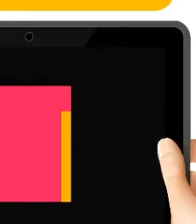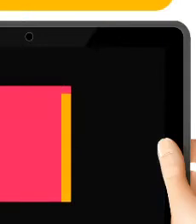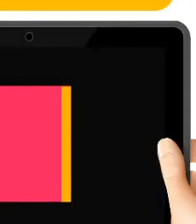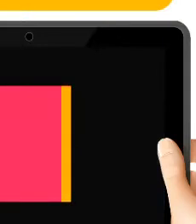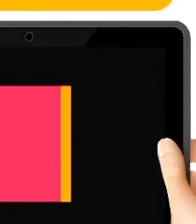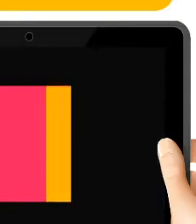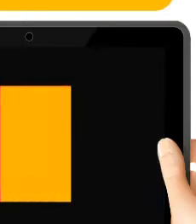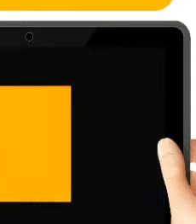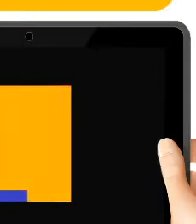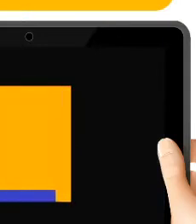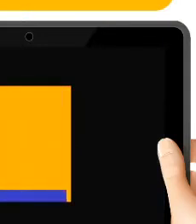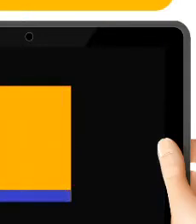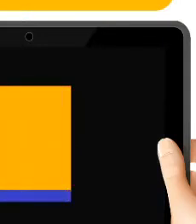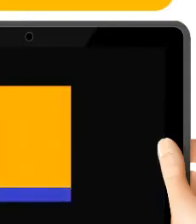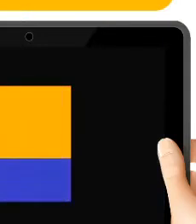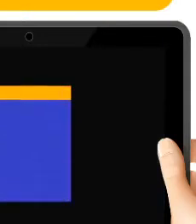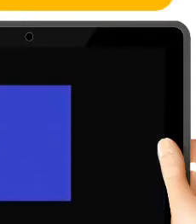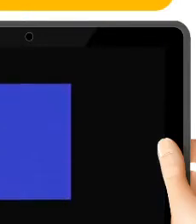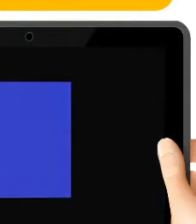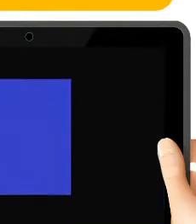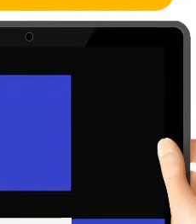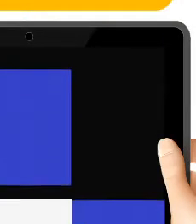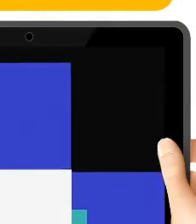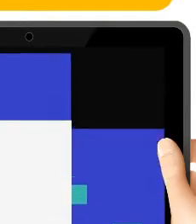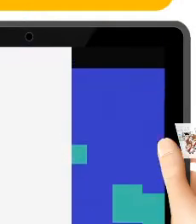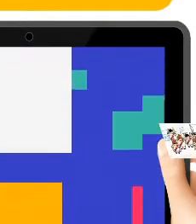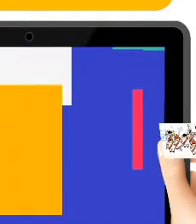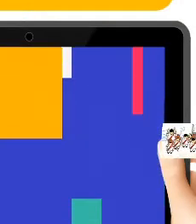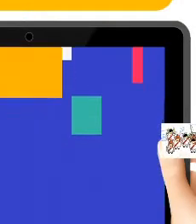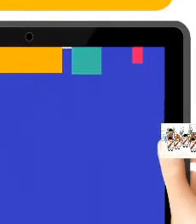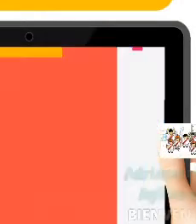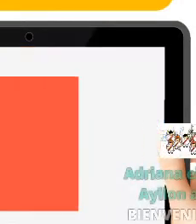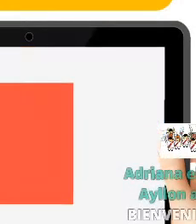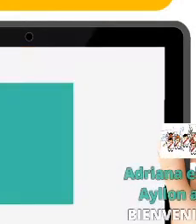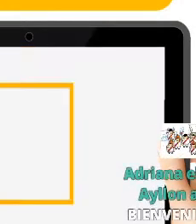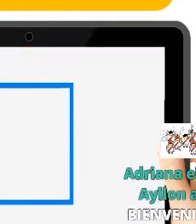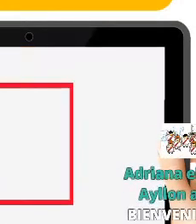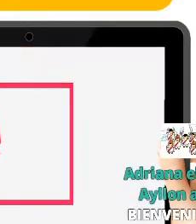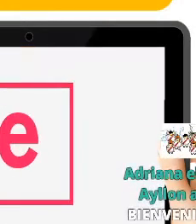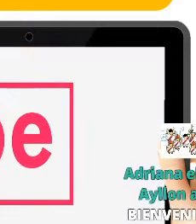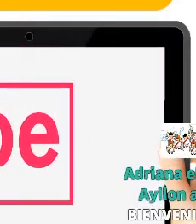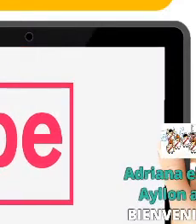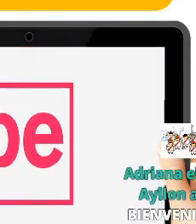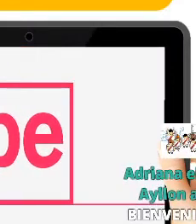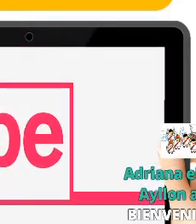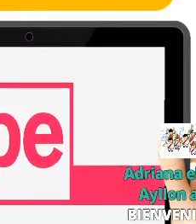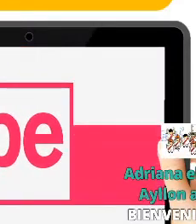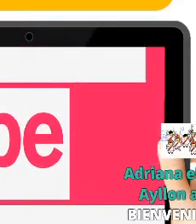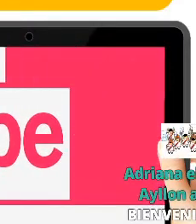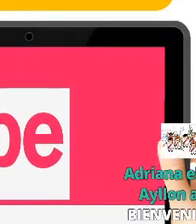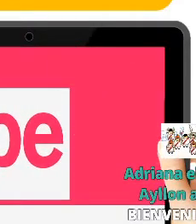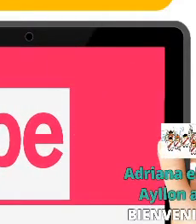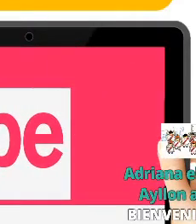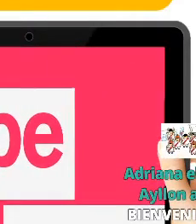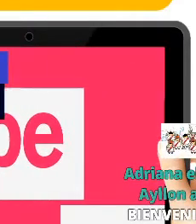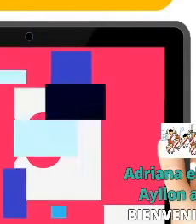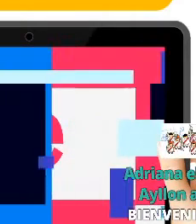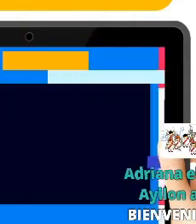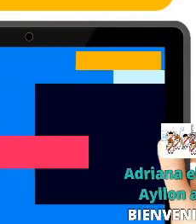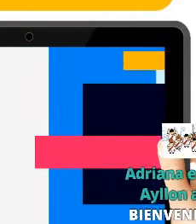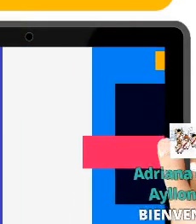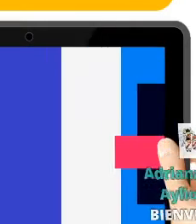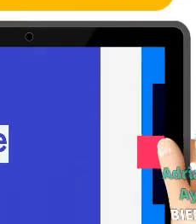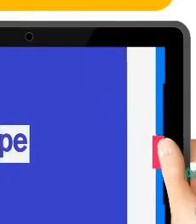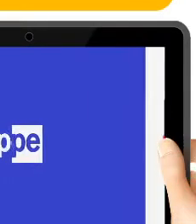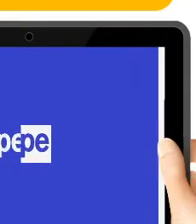Soy peruano, soy feliz, es mi tierra aquí nací. Hoy quiero cantarle con orgullo a mi